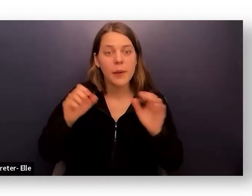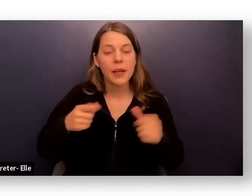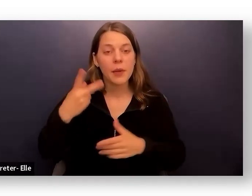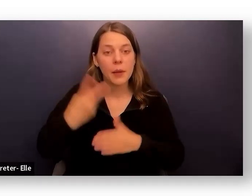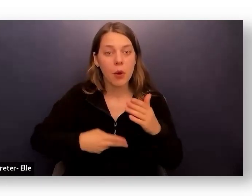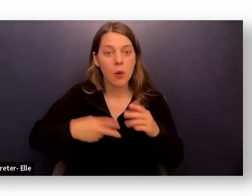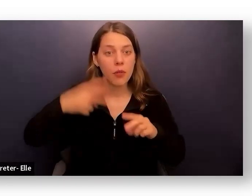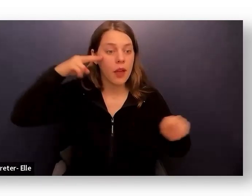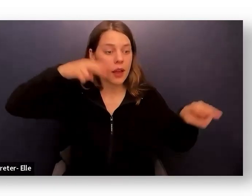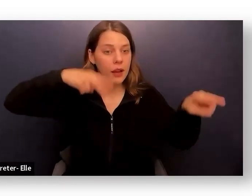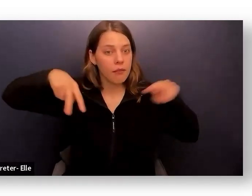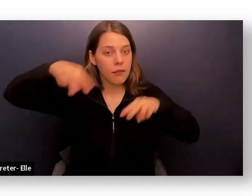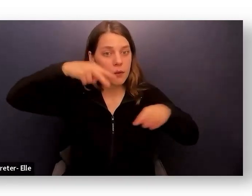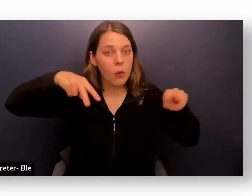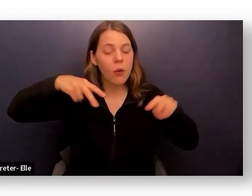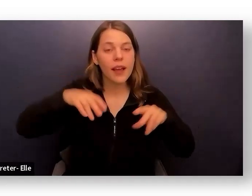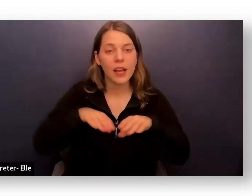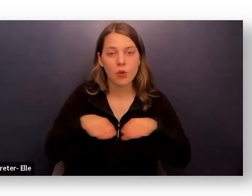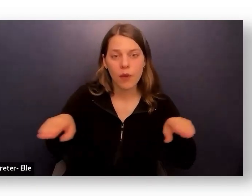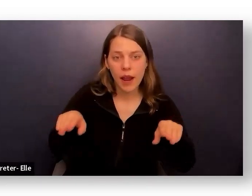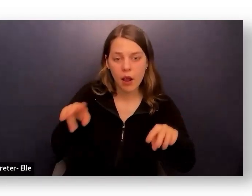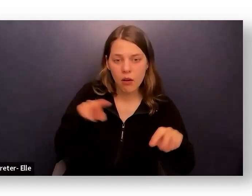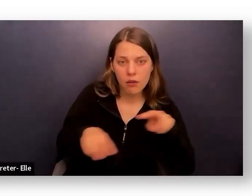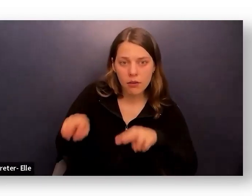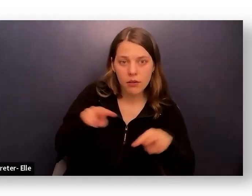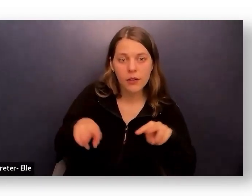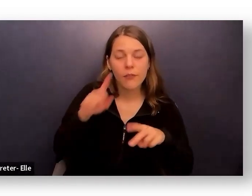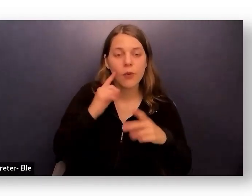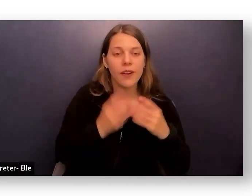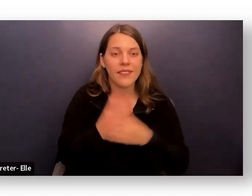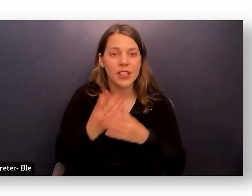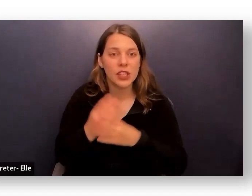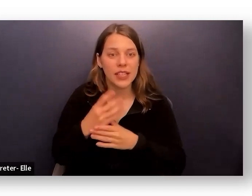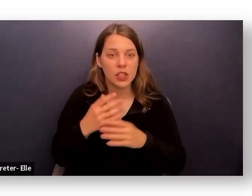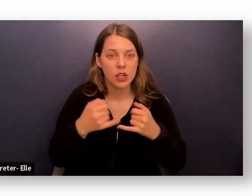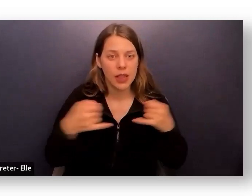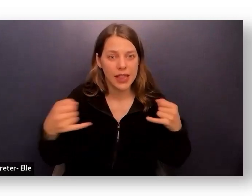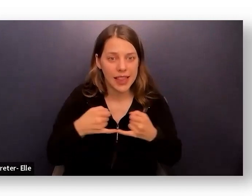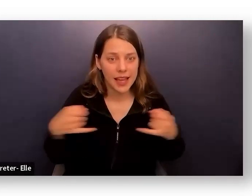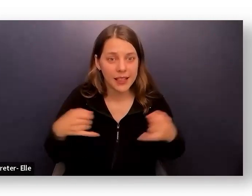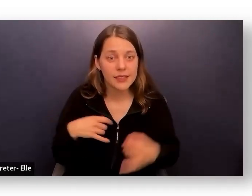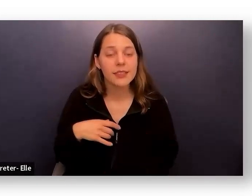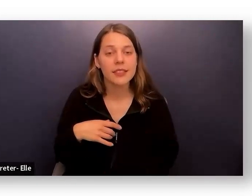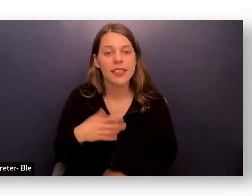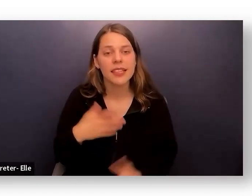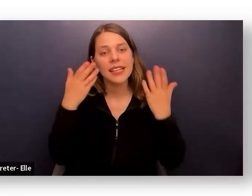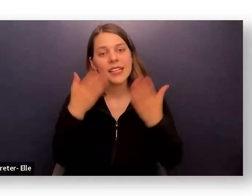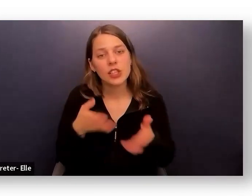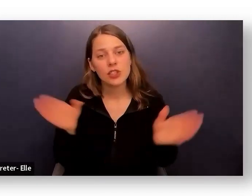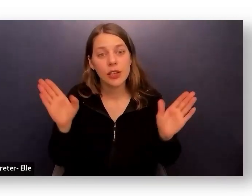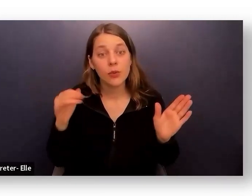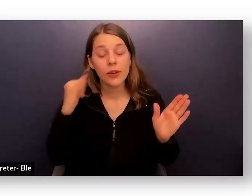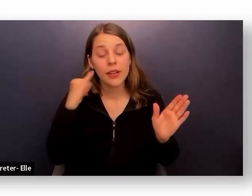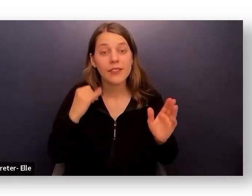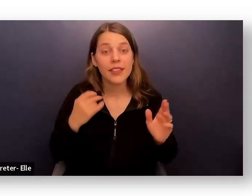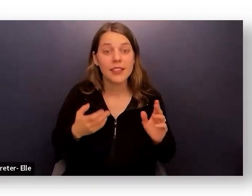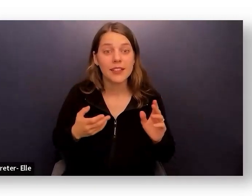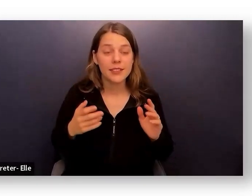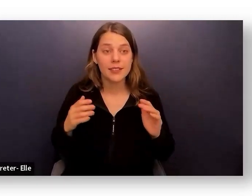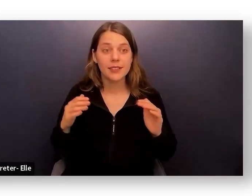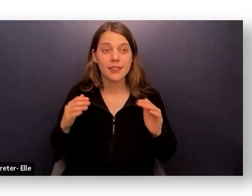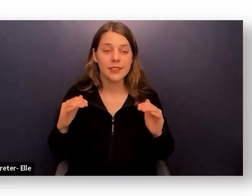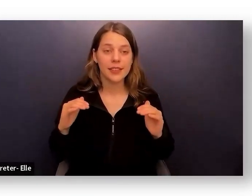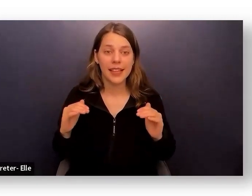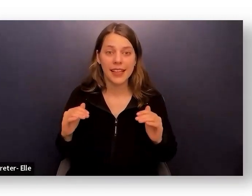Entonces, comenzando con la gestión de vegetación, hacemos inspección en tierra, monitoreo aérea y terrestre.